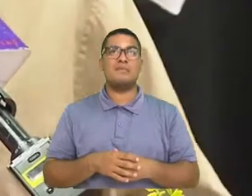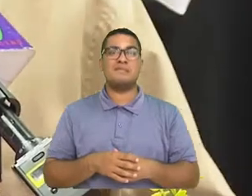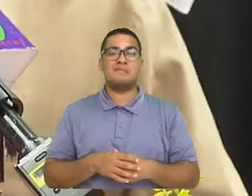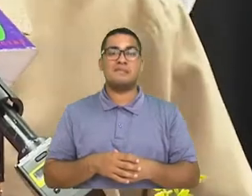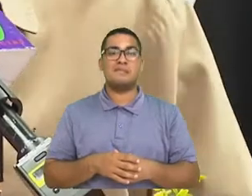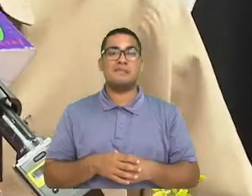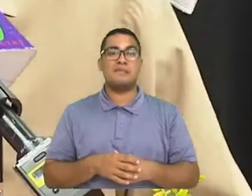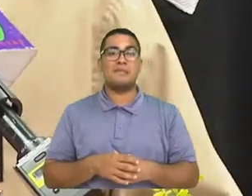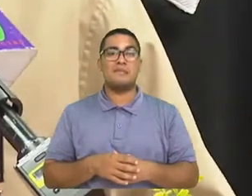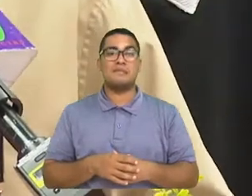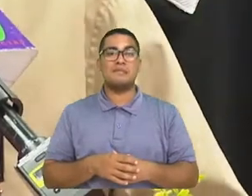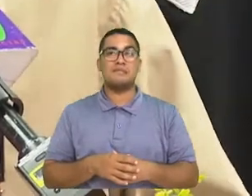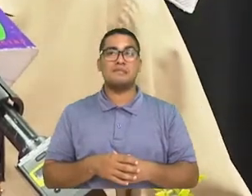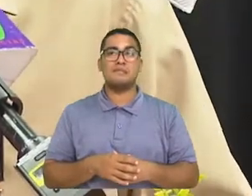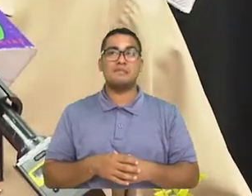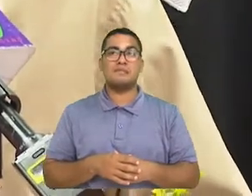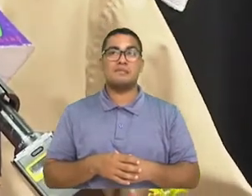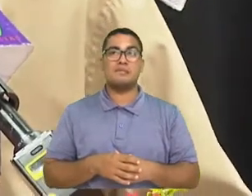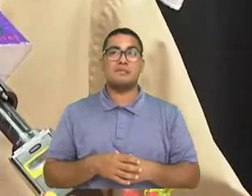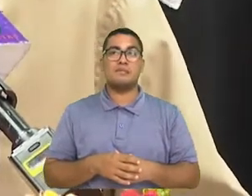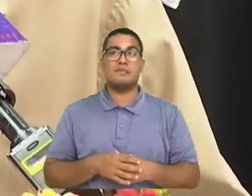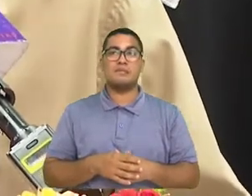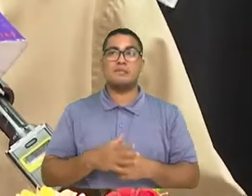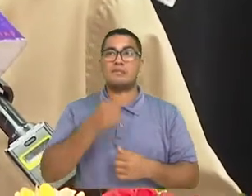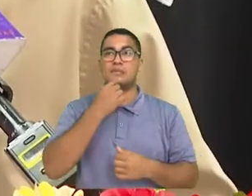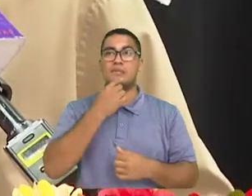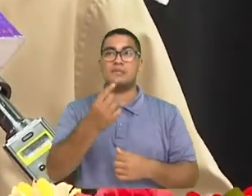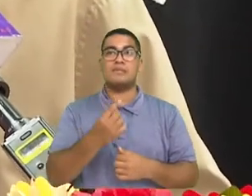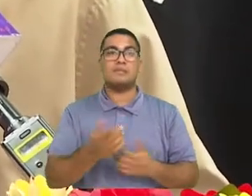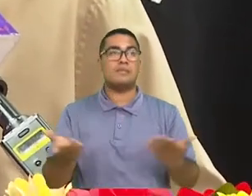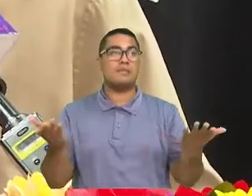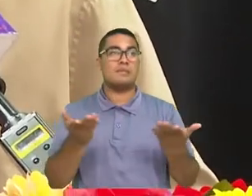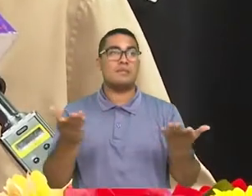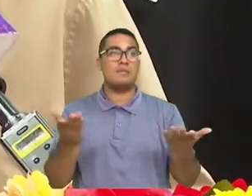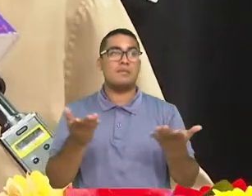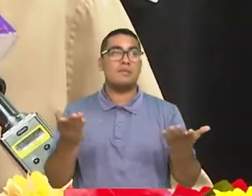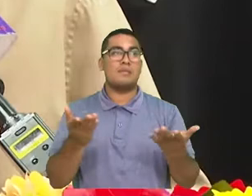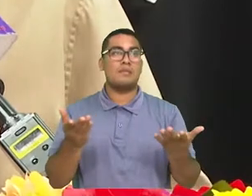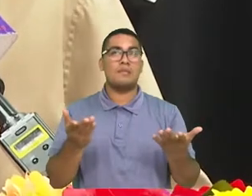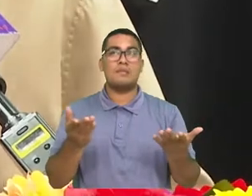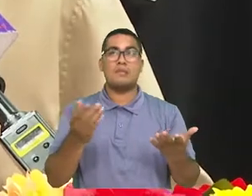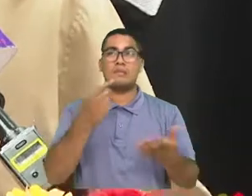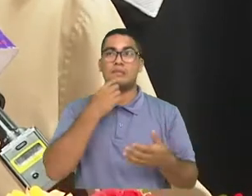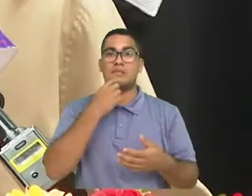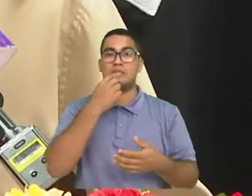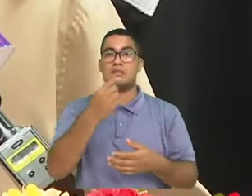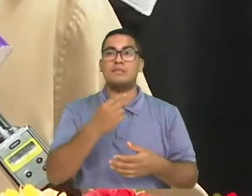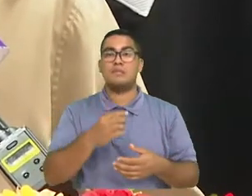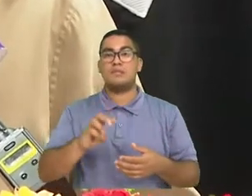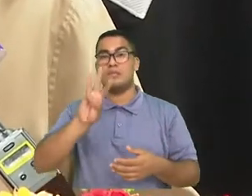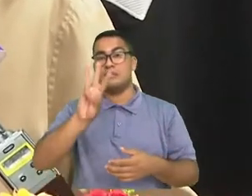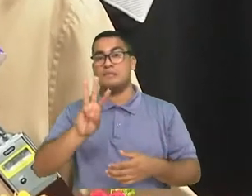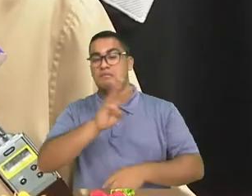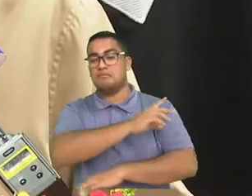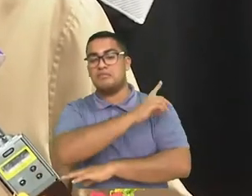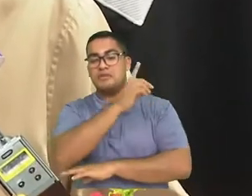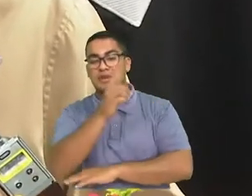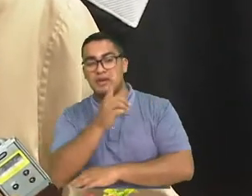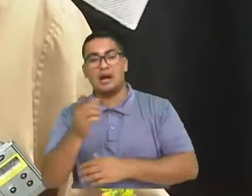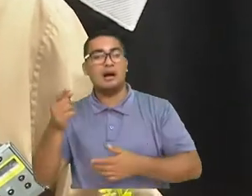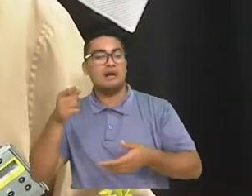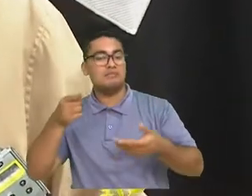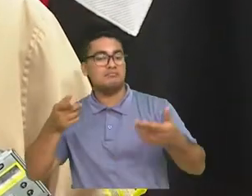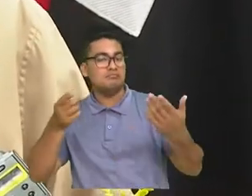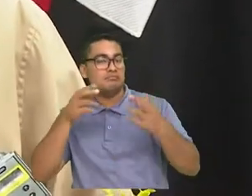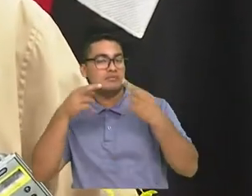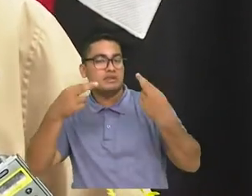Claro que sí. Nosotros hacemos un recuento cada 3 días cómo se está desarrollando el